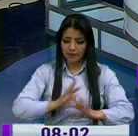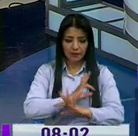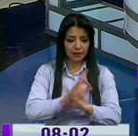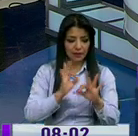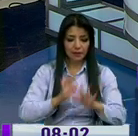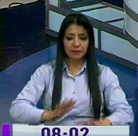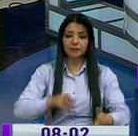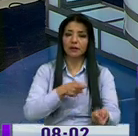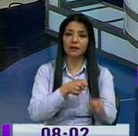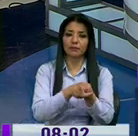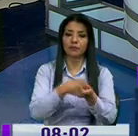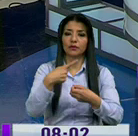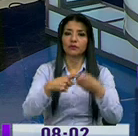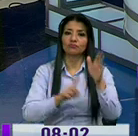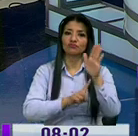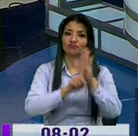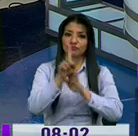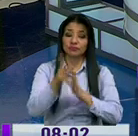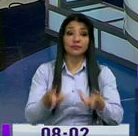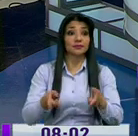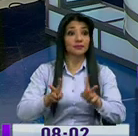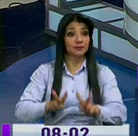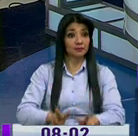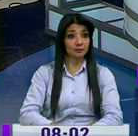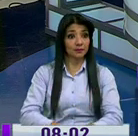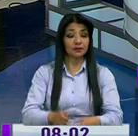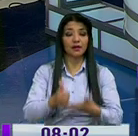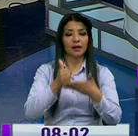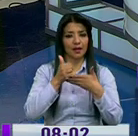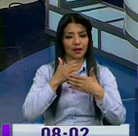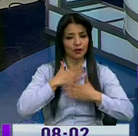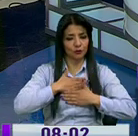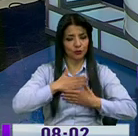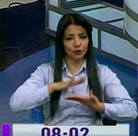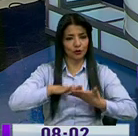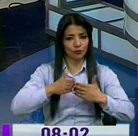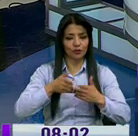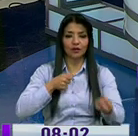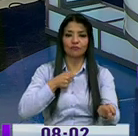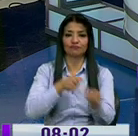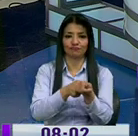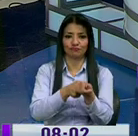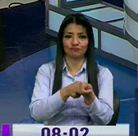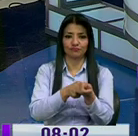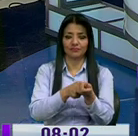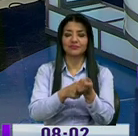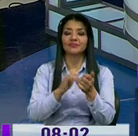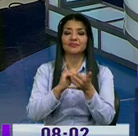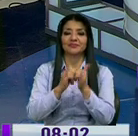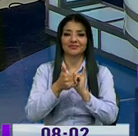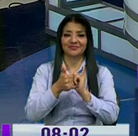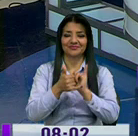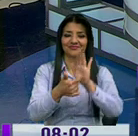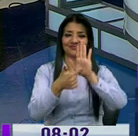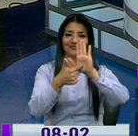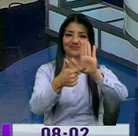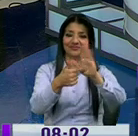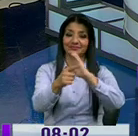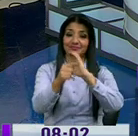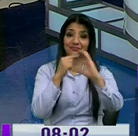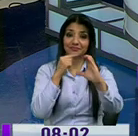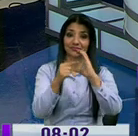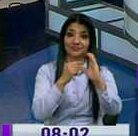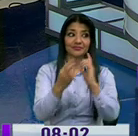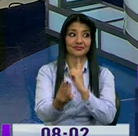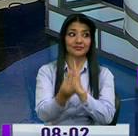para el desarrollo de la ciudad. Y además también, con la ayuda de nosotros, ¿cómo? Con nuestras redes sociales. Ahí está, para que nos envíe, por favor,